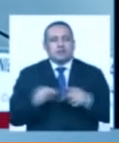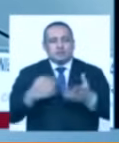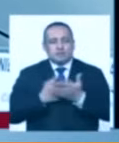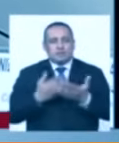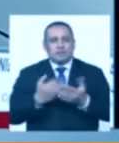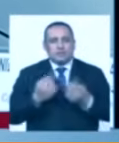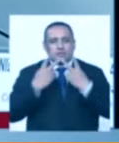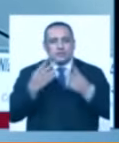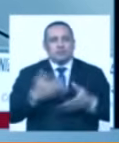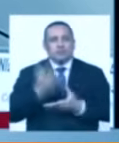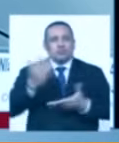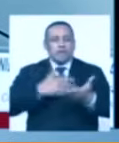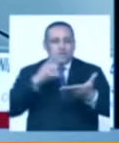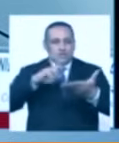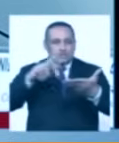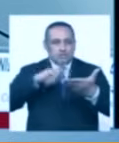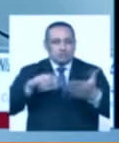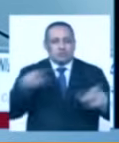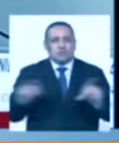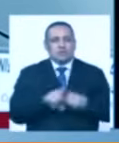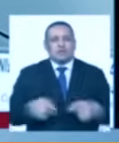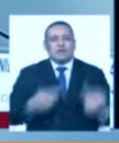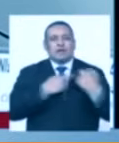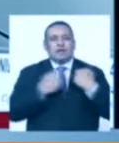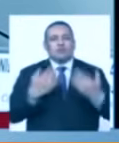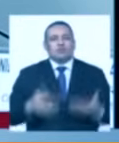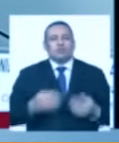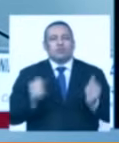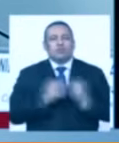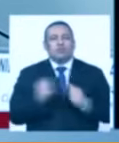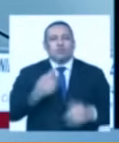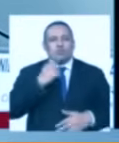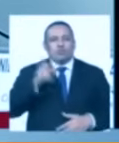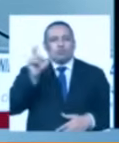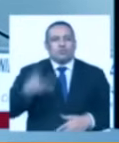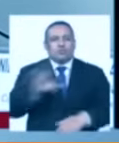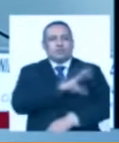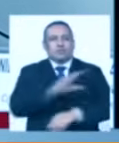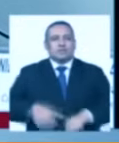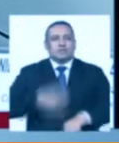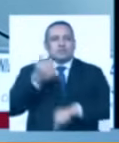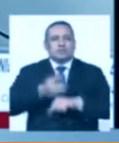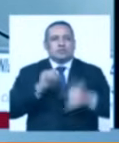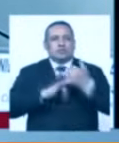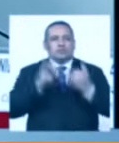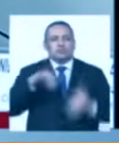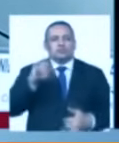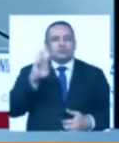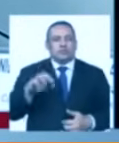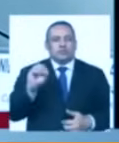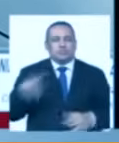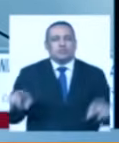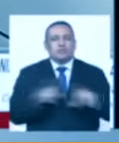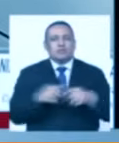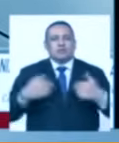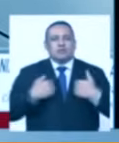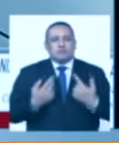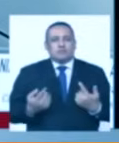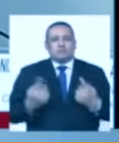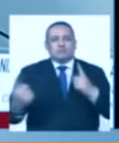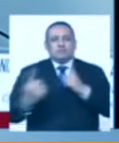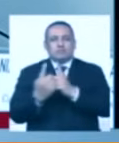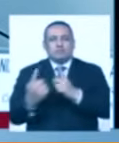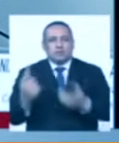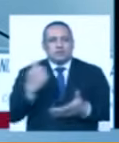carpeta fiscal que está a cargo de un fiscal supremo. ¿Qué injerencia puede tener la Fiscalía de la Nación si hay una